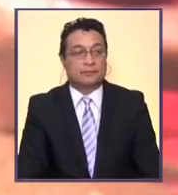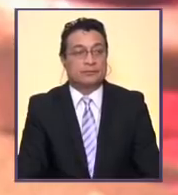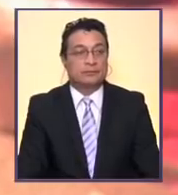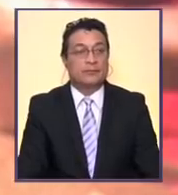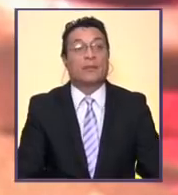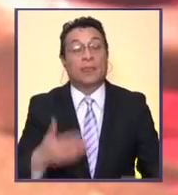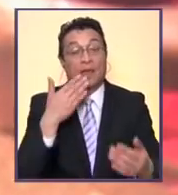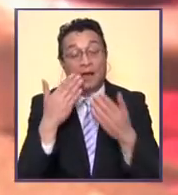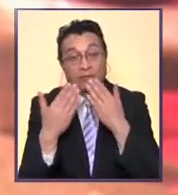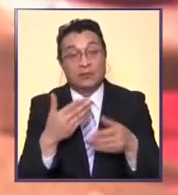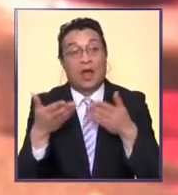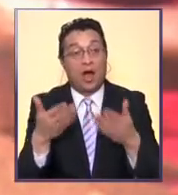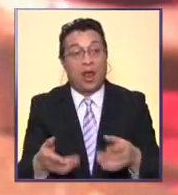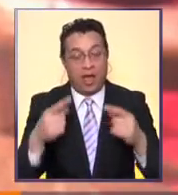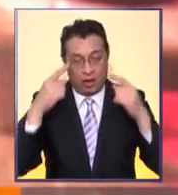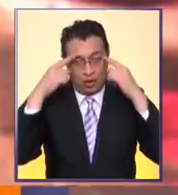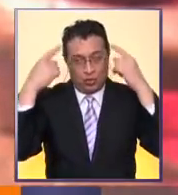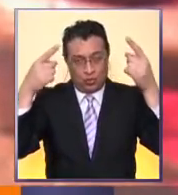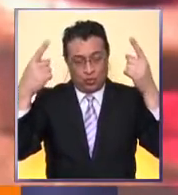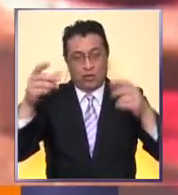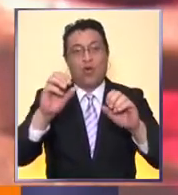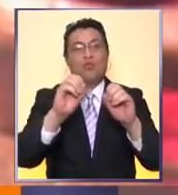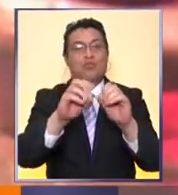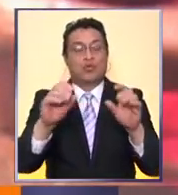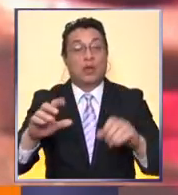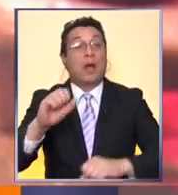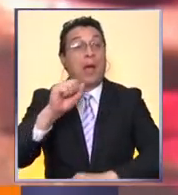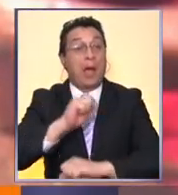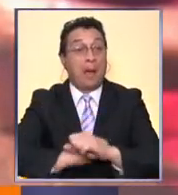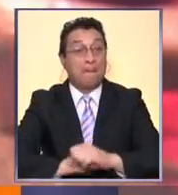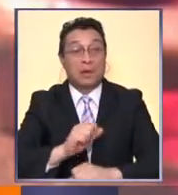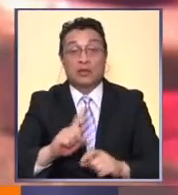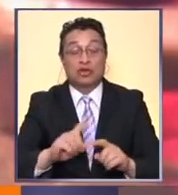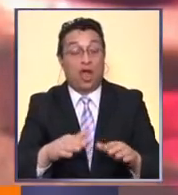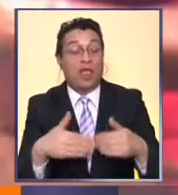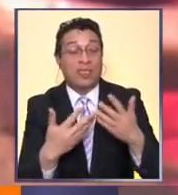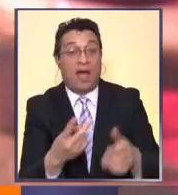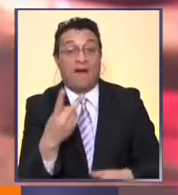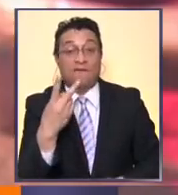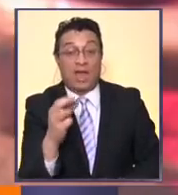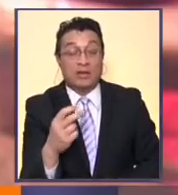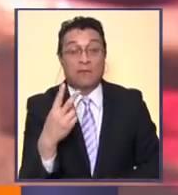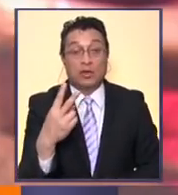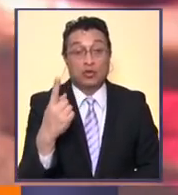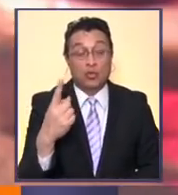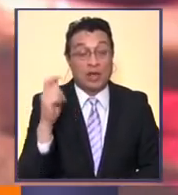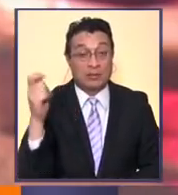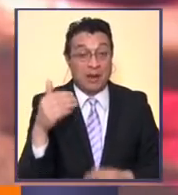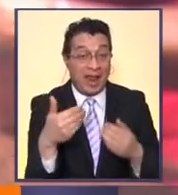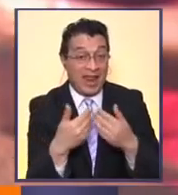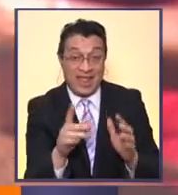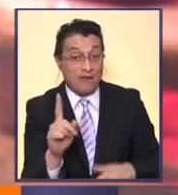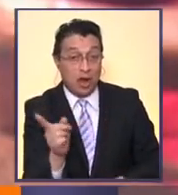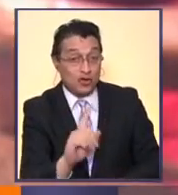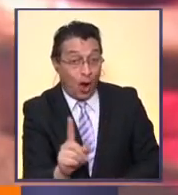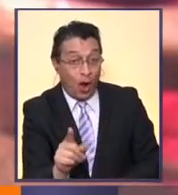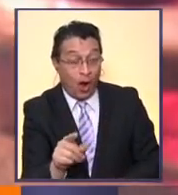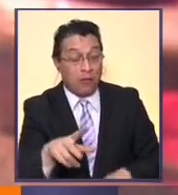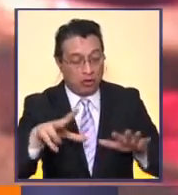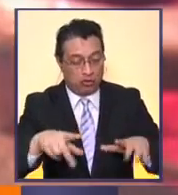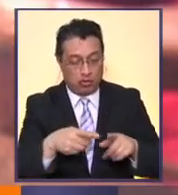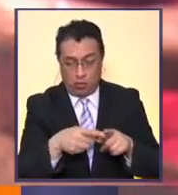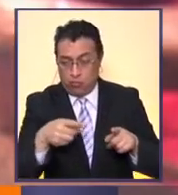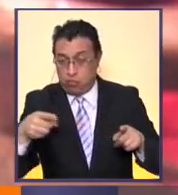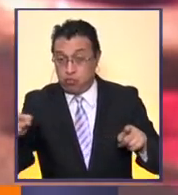Hablemos ahora del sueño de varios, pero si la empresa no les dio el 20 y el 21 de septiembre libre para este largo 18, de todas